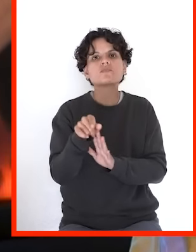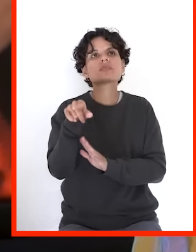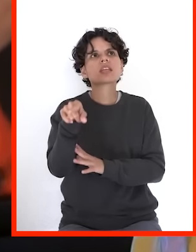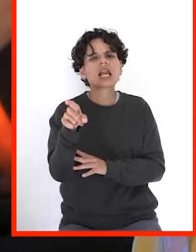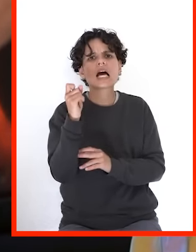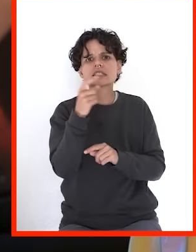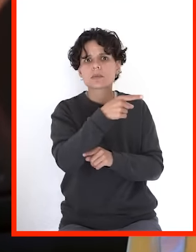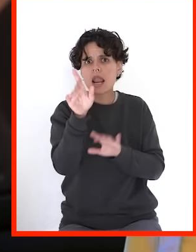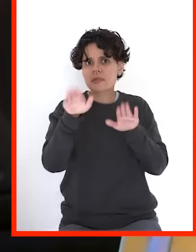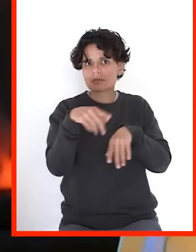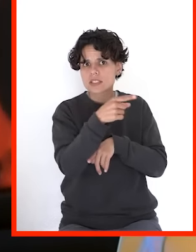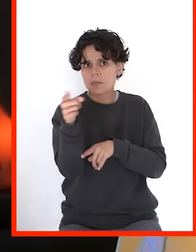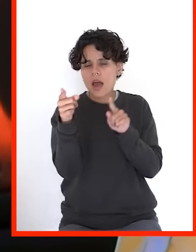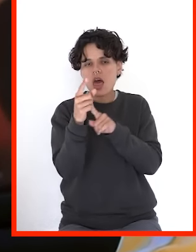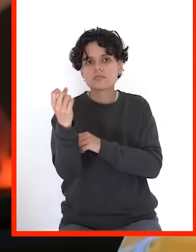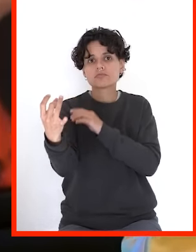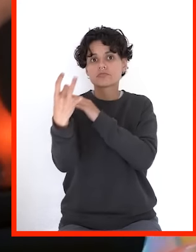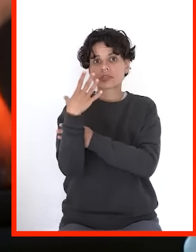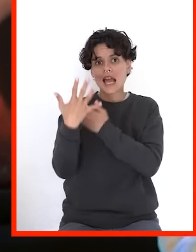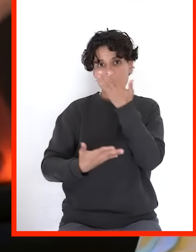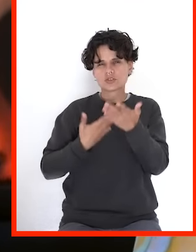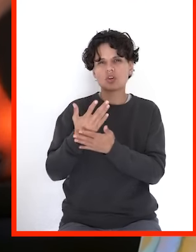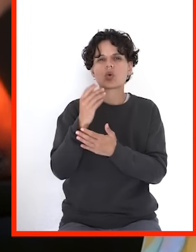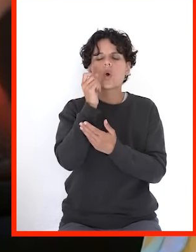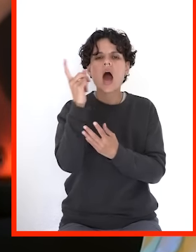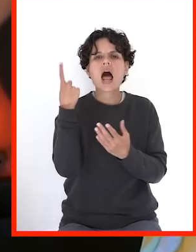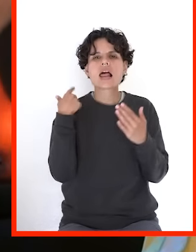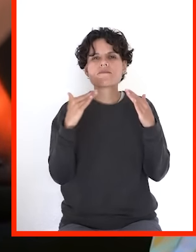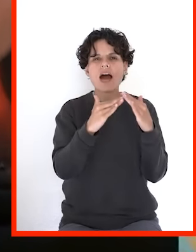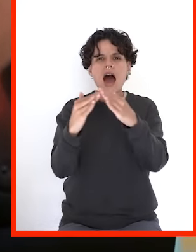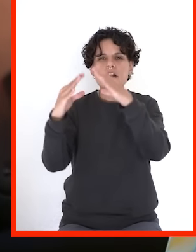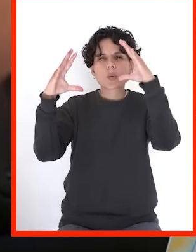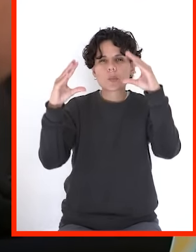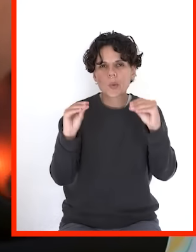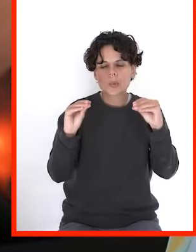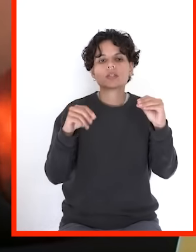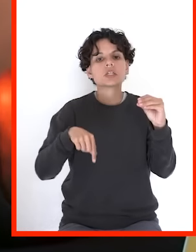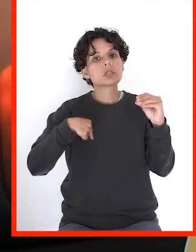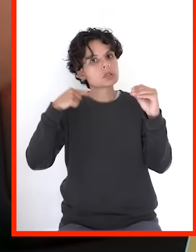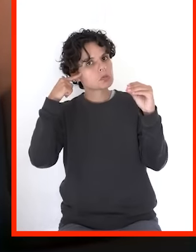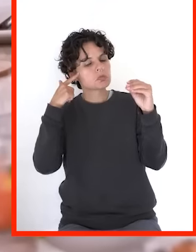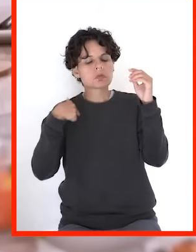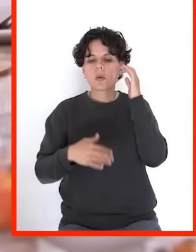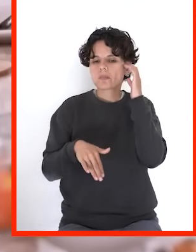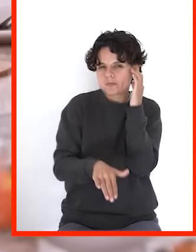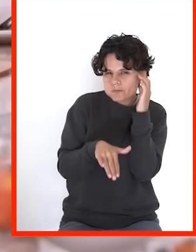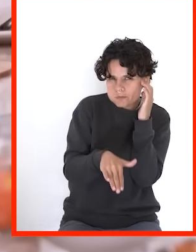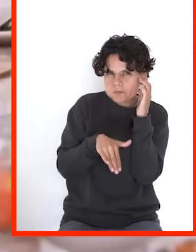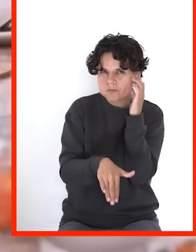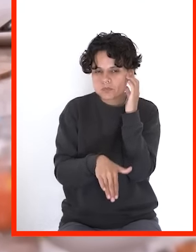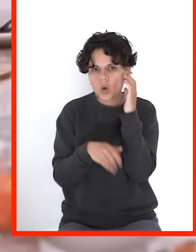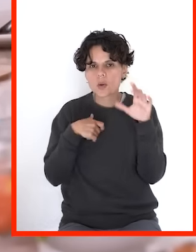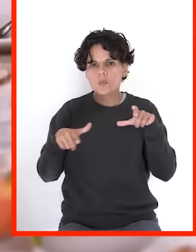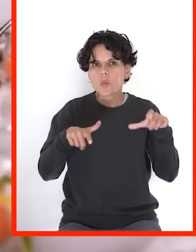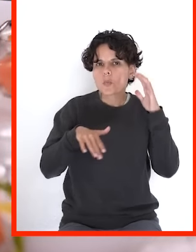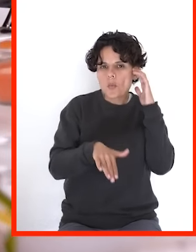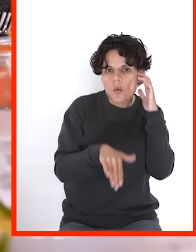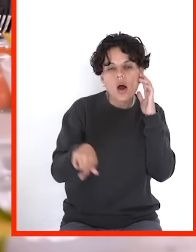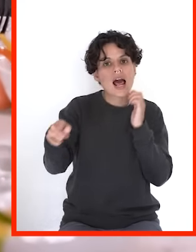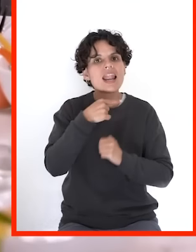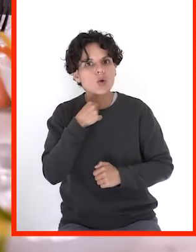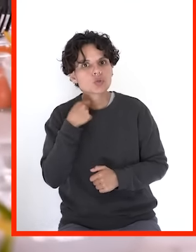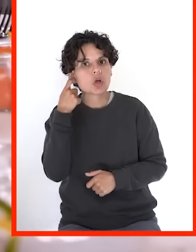Sin Luz. Sí. Que fue una canción. Y que le hiciera scratch. Y ahí yo le hice scratch y a los cabros les gustó. Esa es la versión que yo tengo.